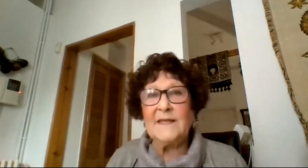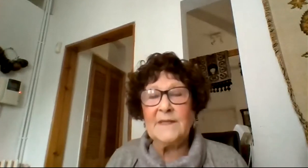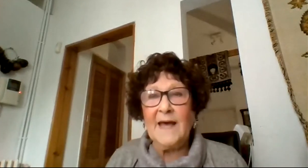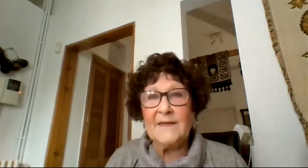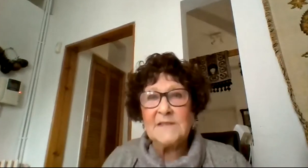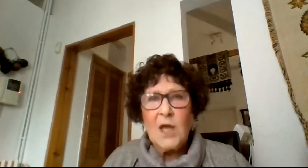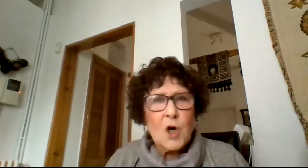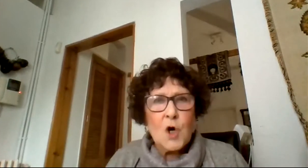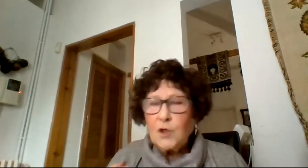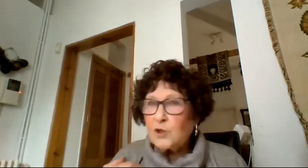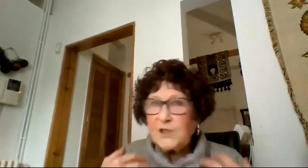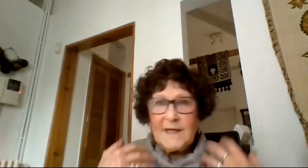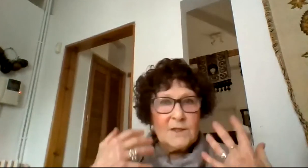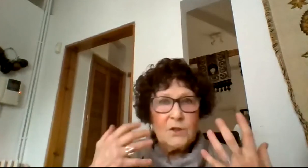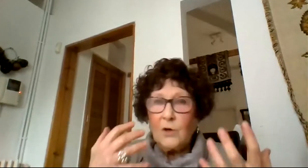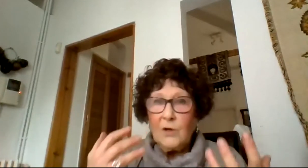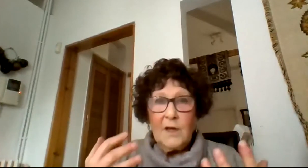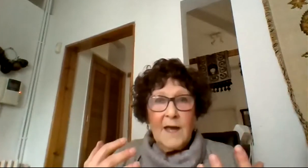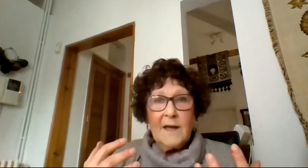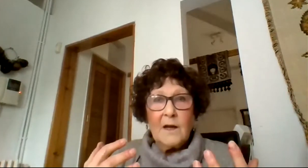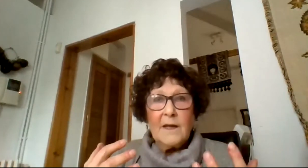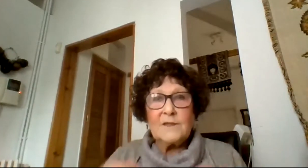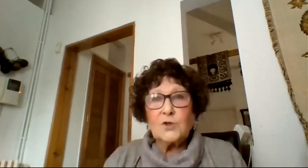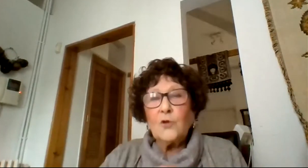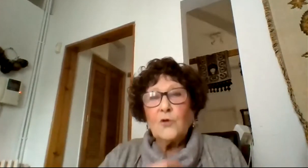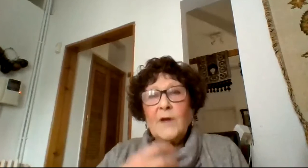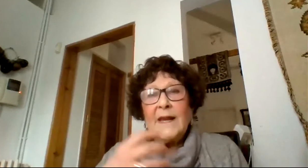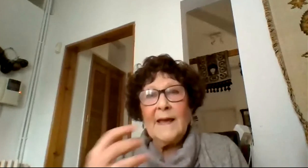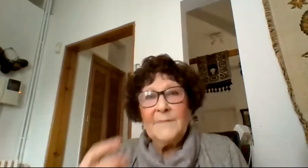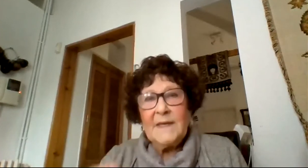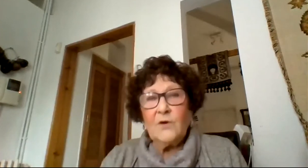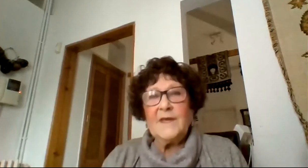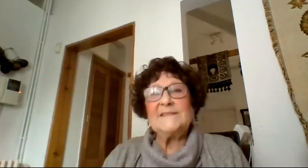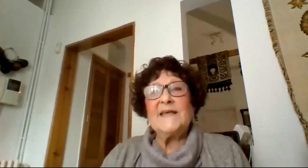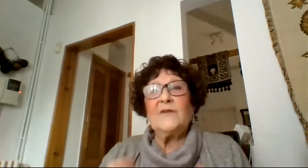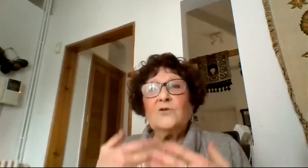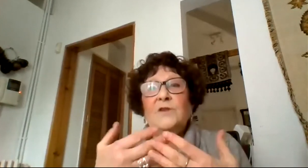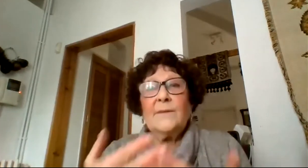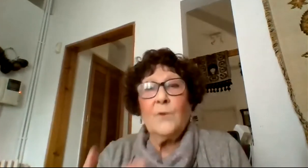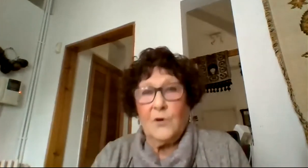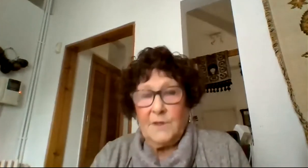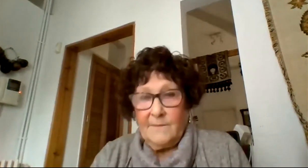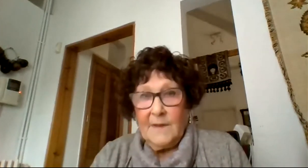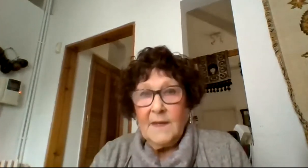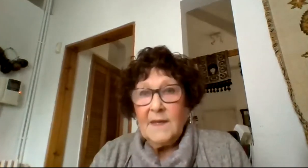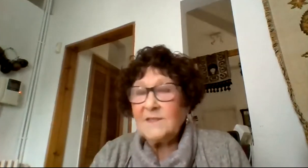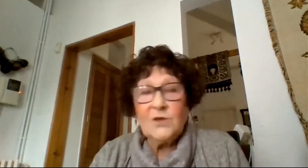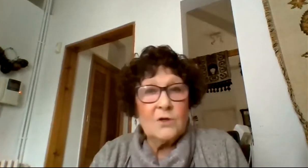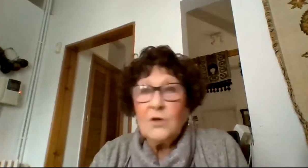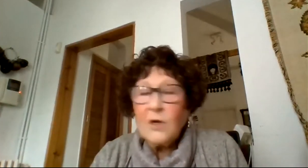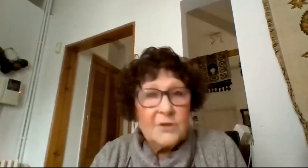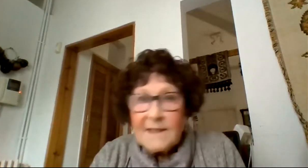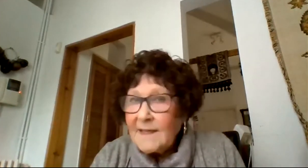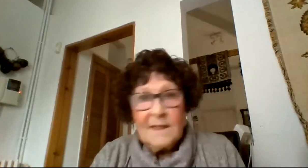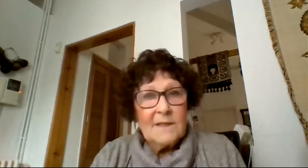de actividades, conociendo todo el camino y hacia dónde voy, eso